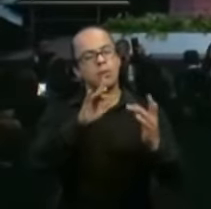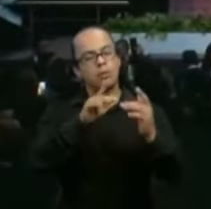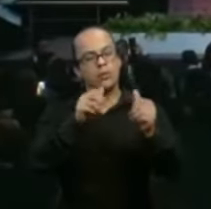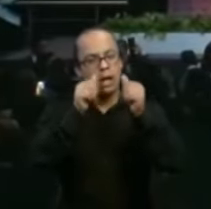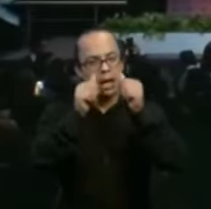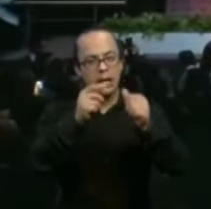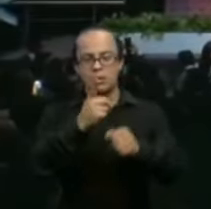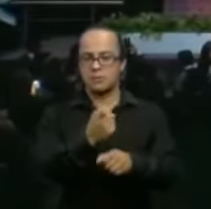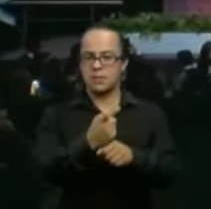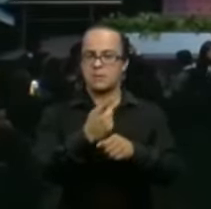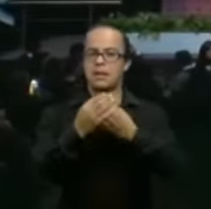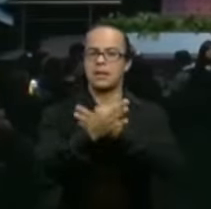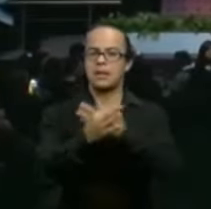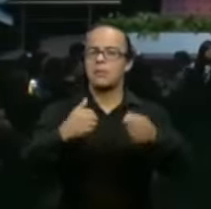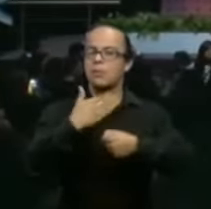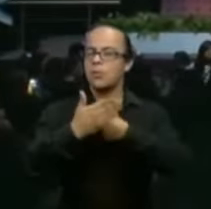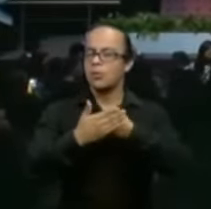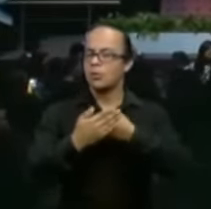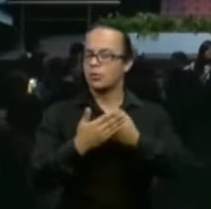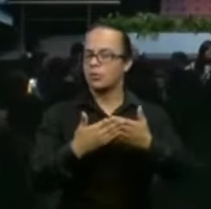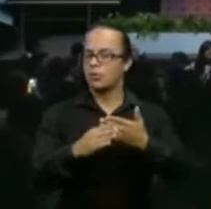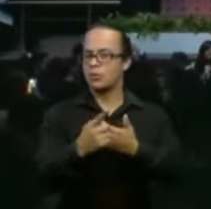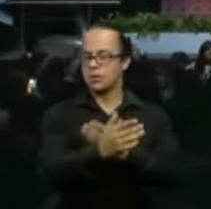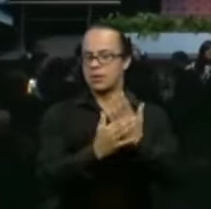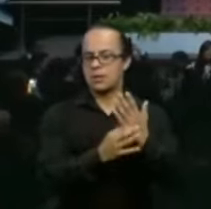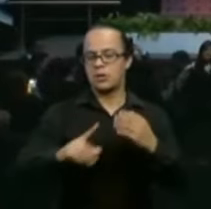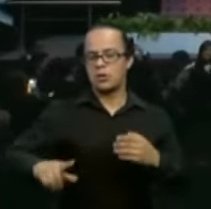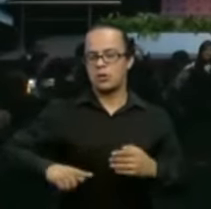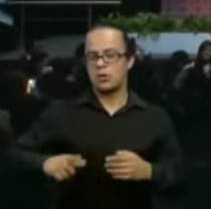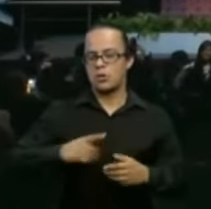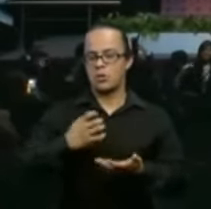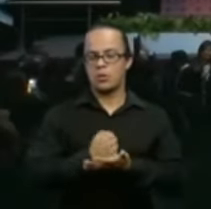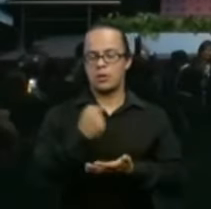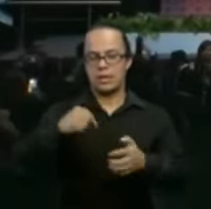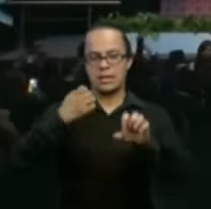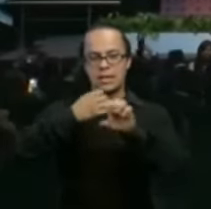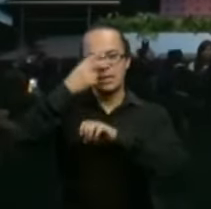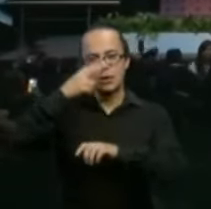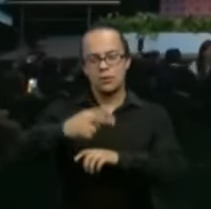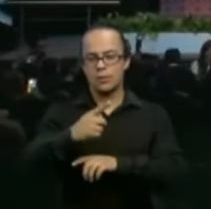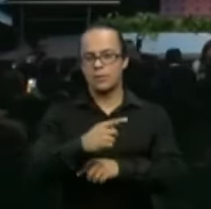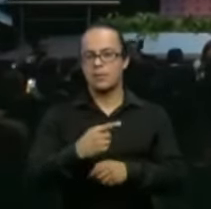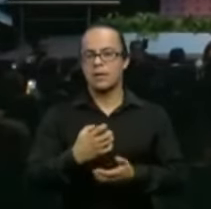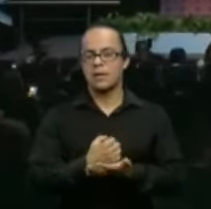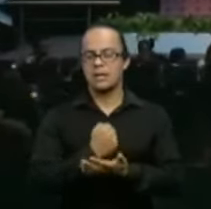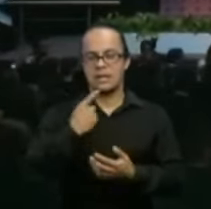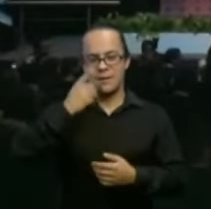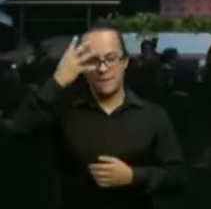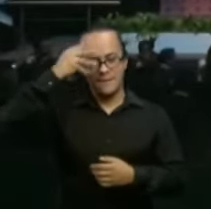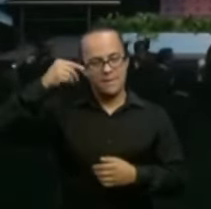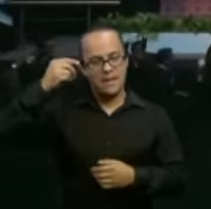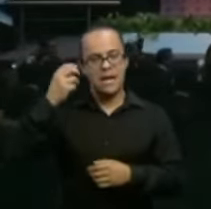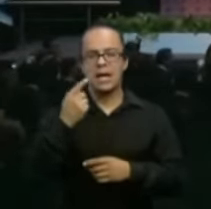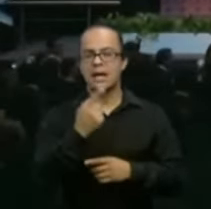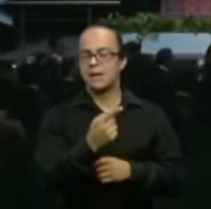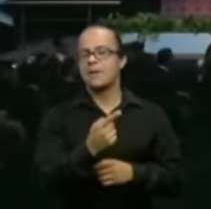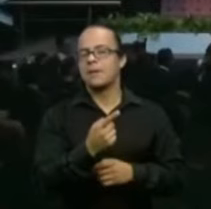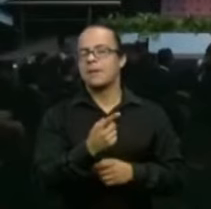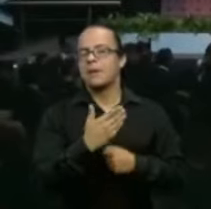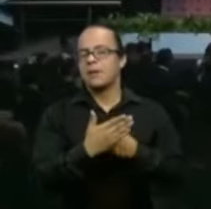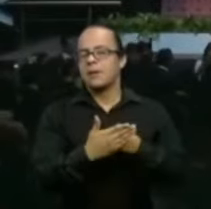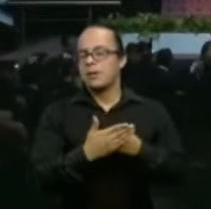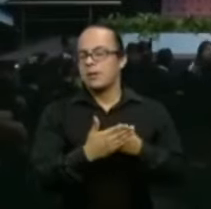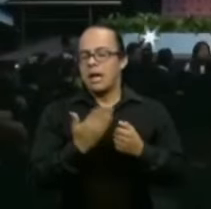mensaje que en unos momentos más dará la gobernadora electa del Estado de México, Delfina Gómez, como le decía, a minutos de